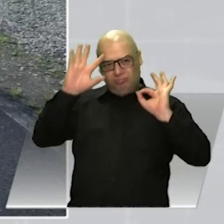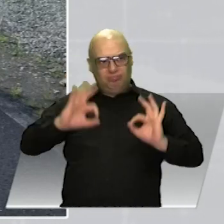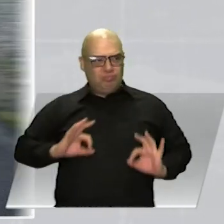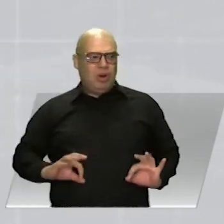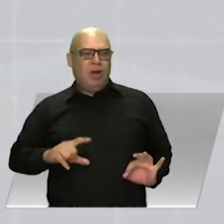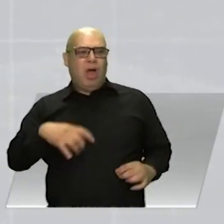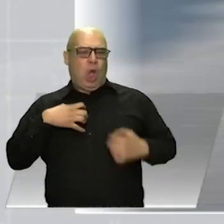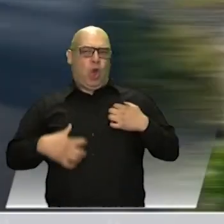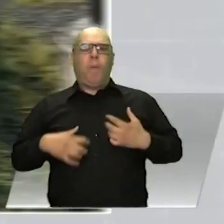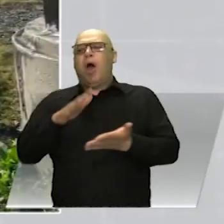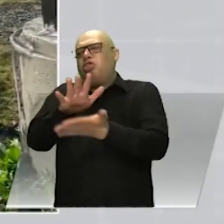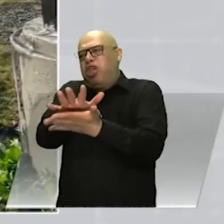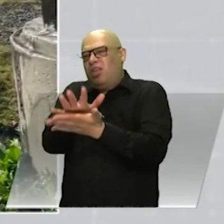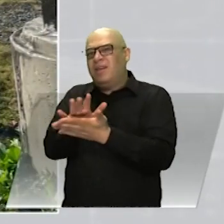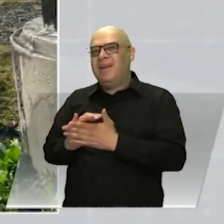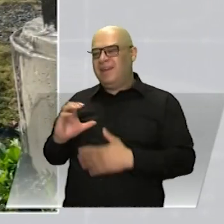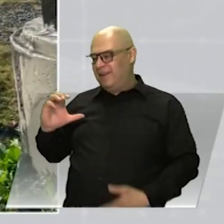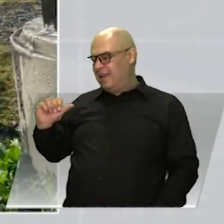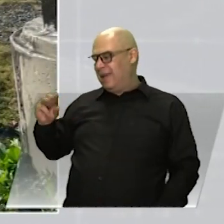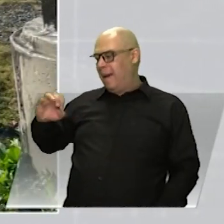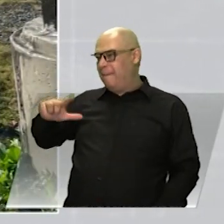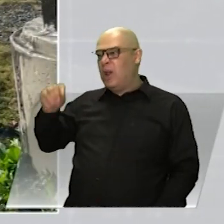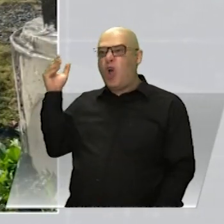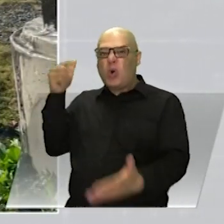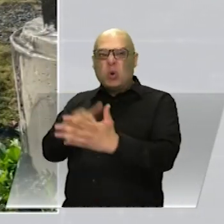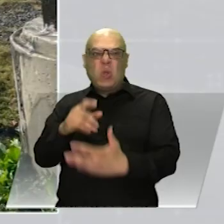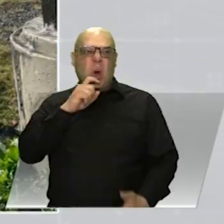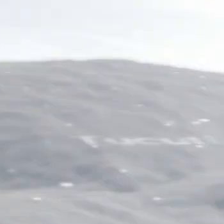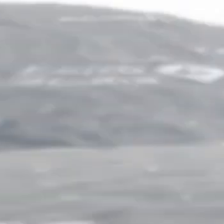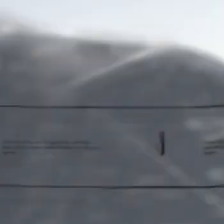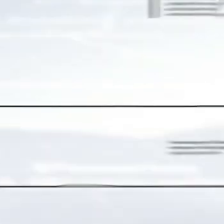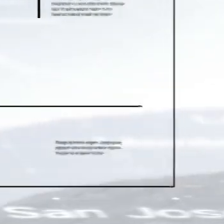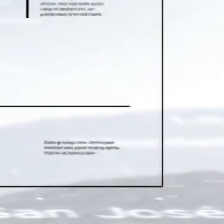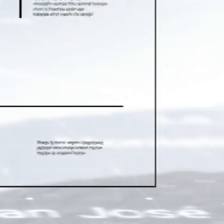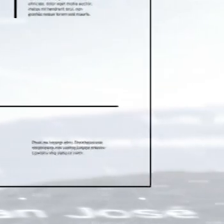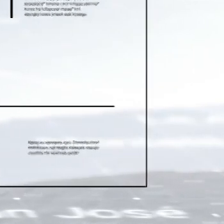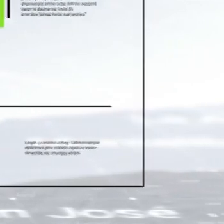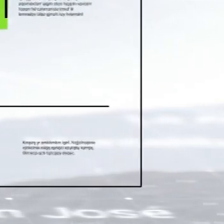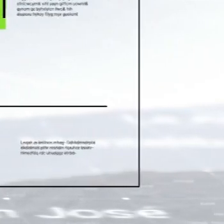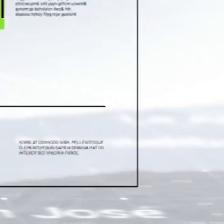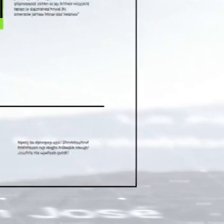el temor generado por alias Camilo líder del Clan Oriente